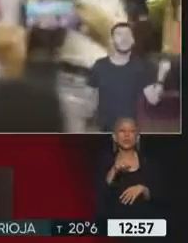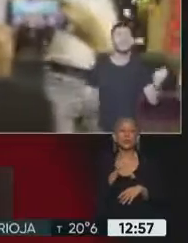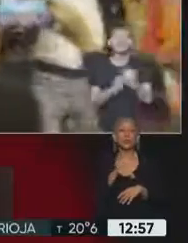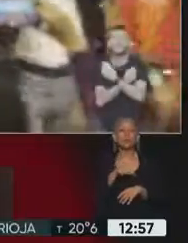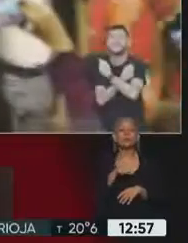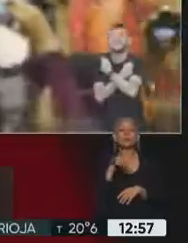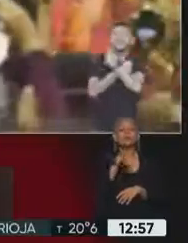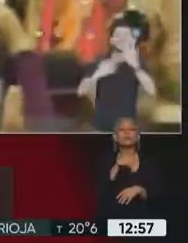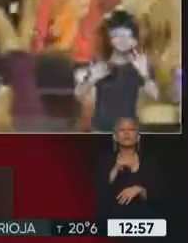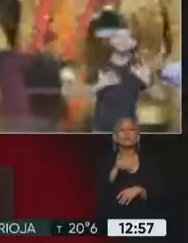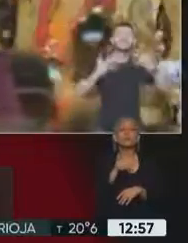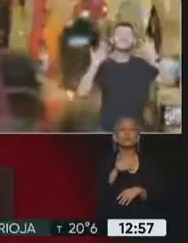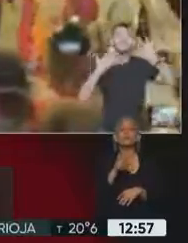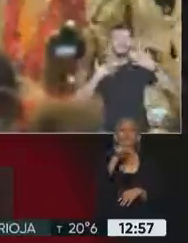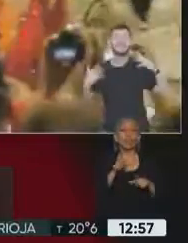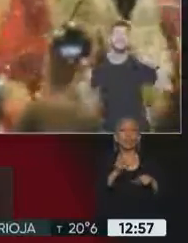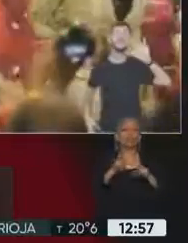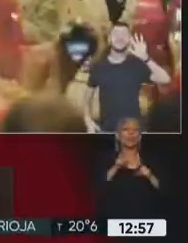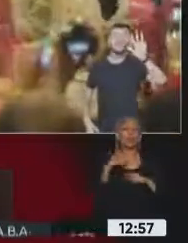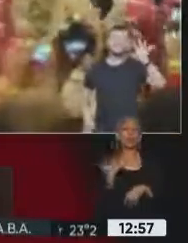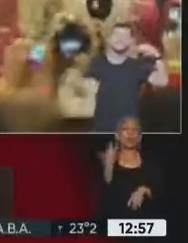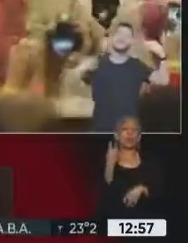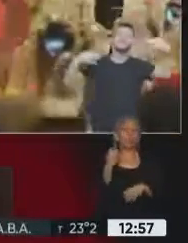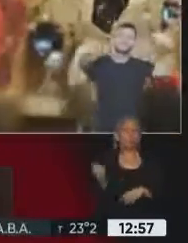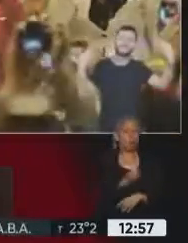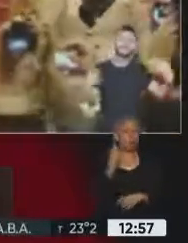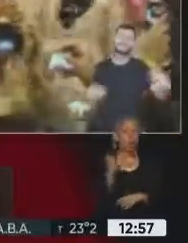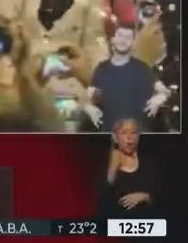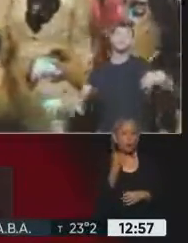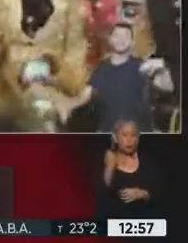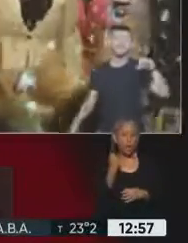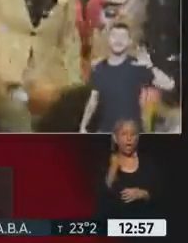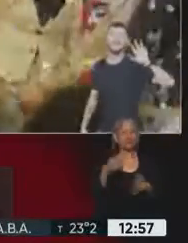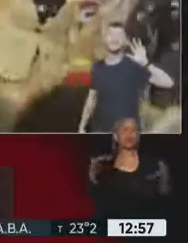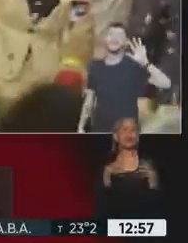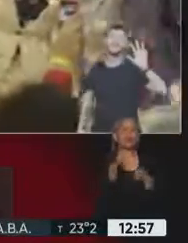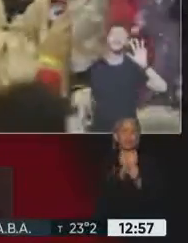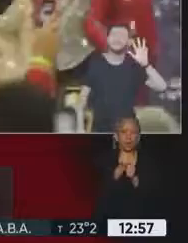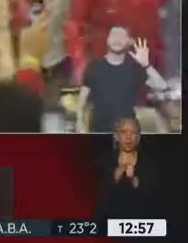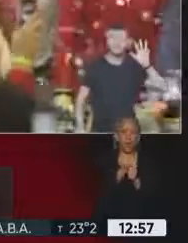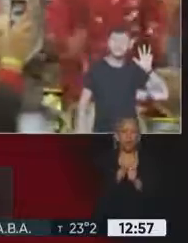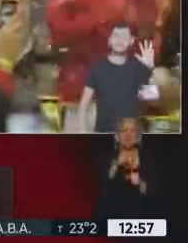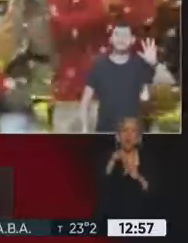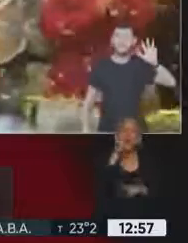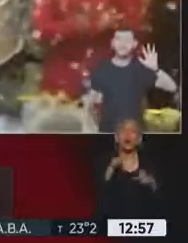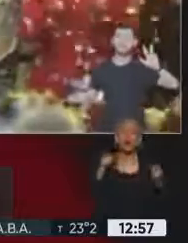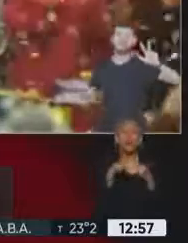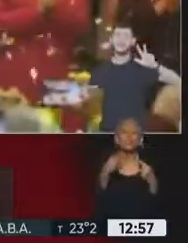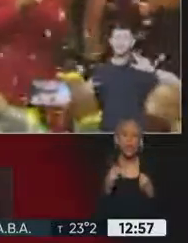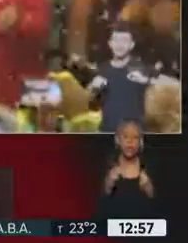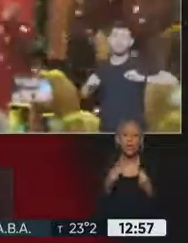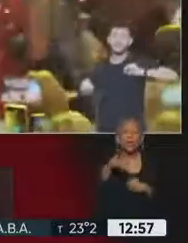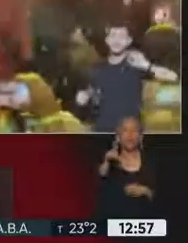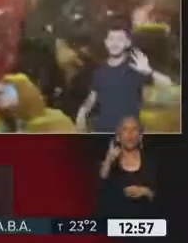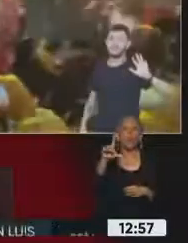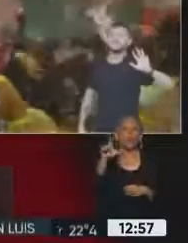qué es un dirigente de peso importante dentro del esquema de partidos trabajadores lo que buscan es regular las declaraciones de lula